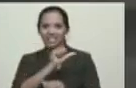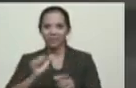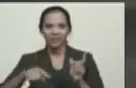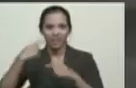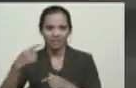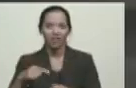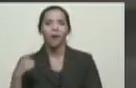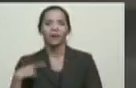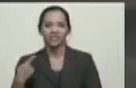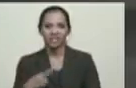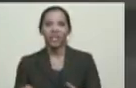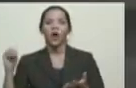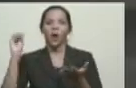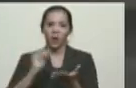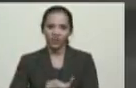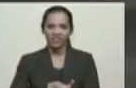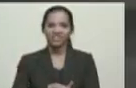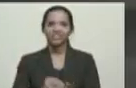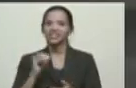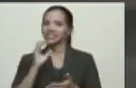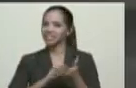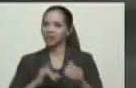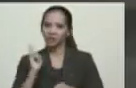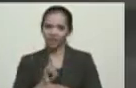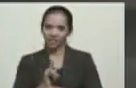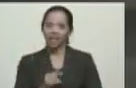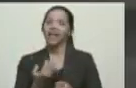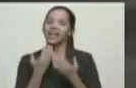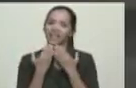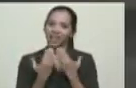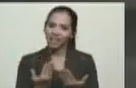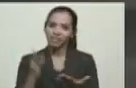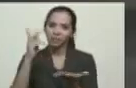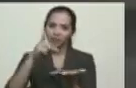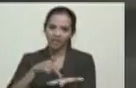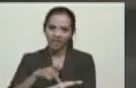vamos a tener nuevamente sin falta. Agradezco su presencia en nuestro programa de 360 y nos